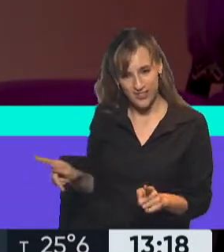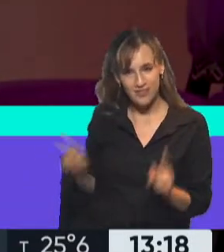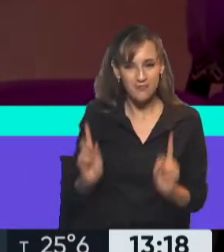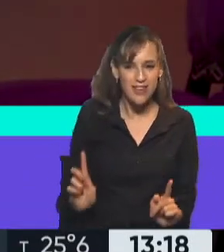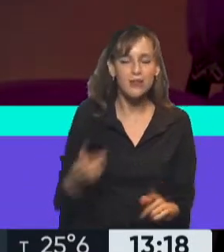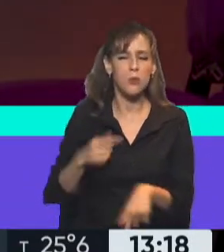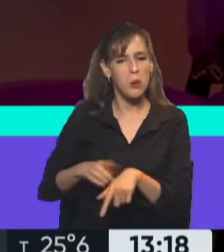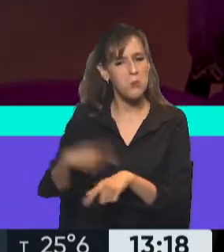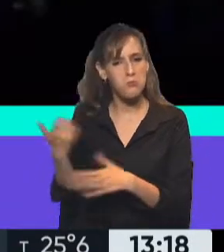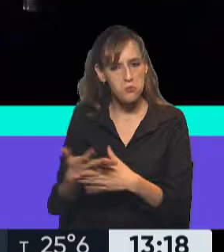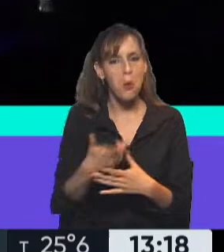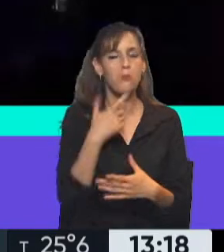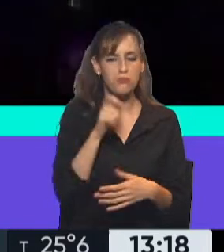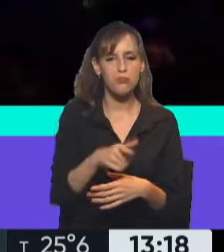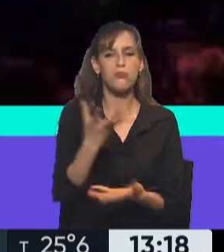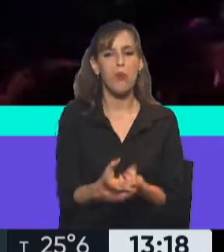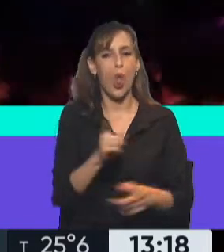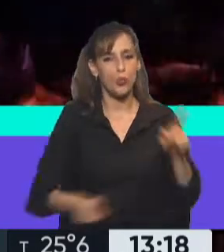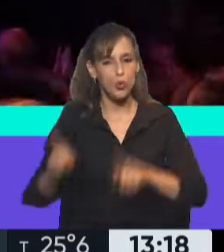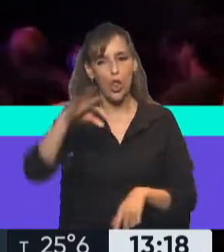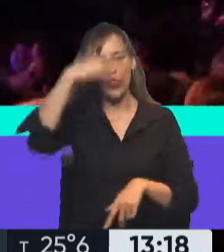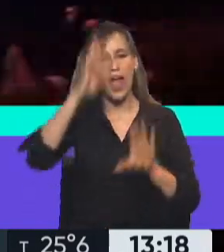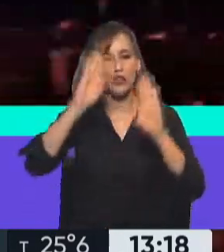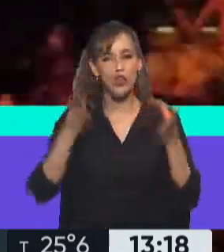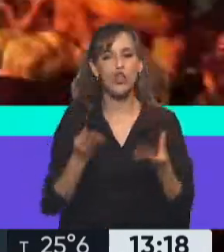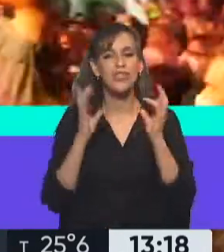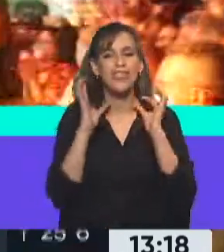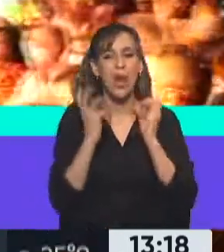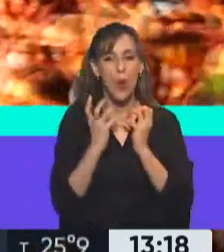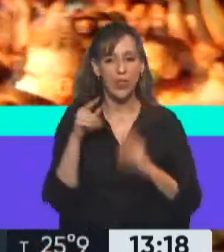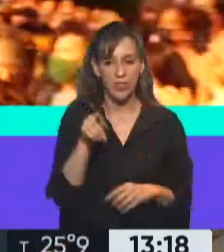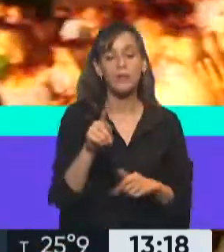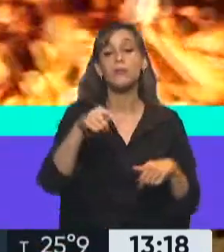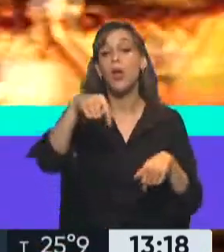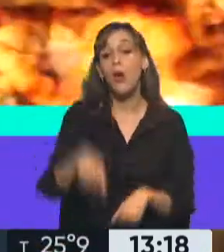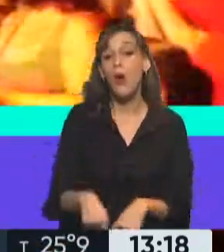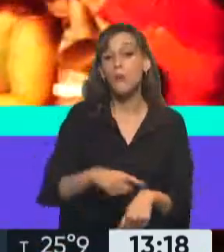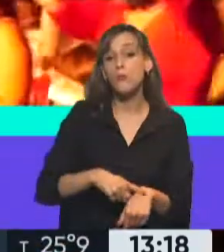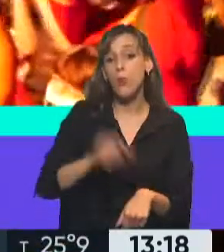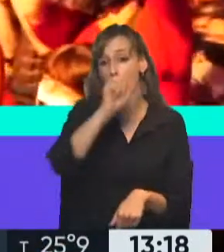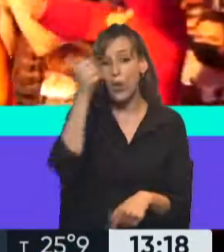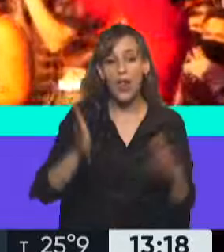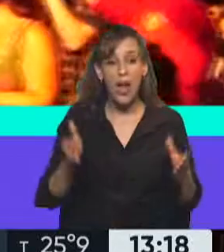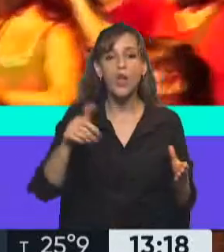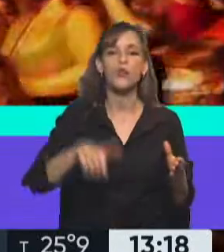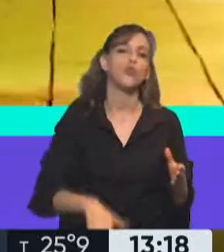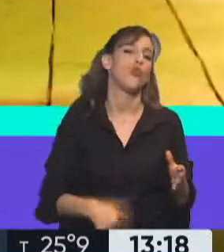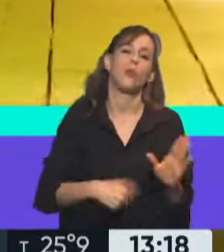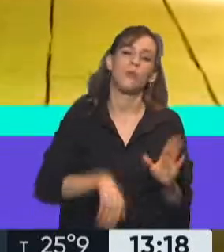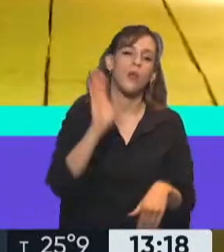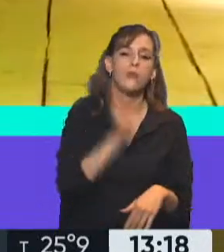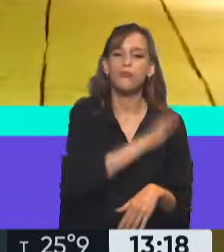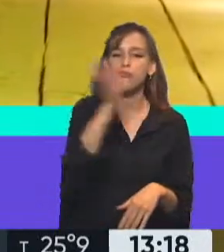tiempo en una producción del Teatro Nacional Cervantes, pero la particularidad es que en estos días de verano Teoría King Kong se fue a la explanada